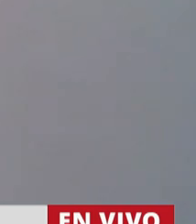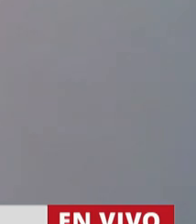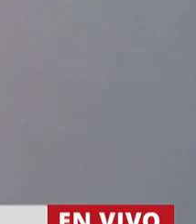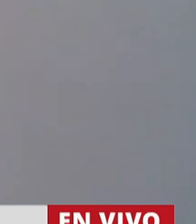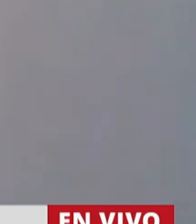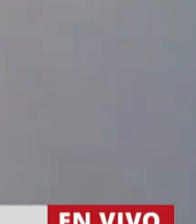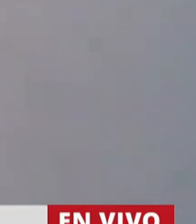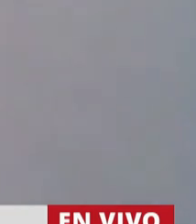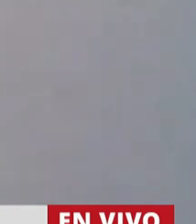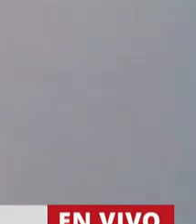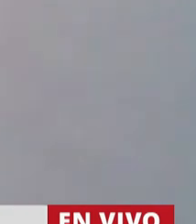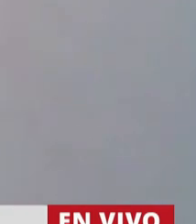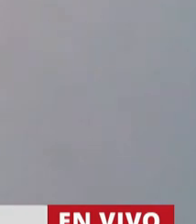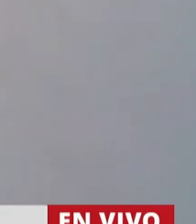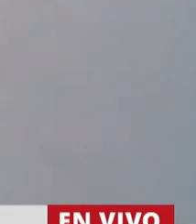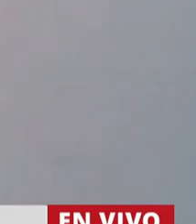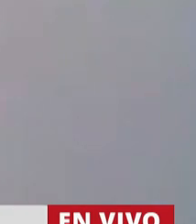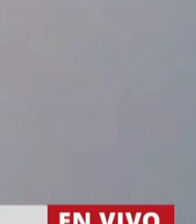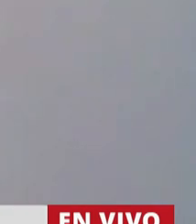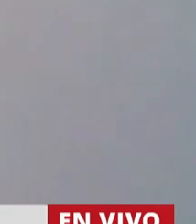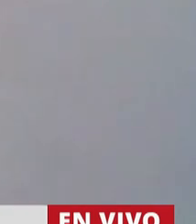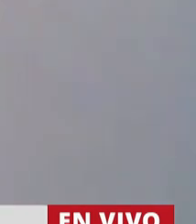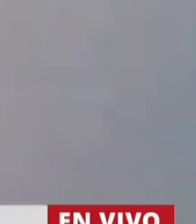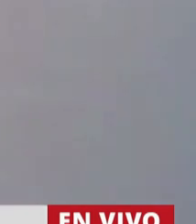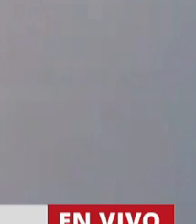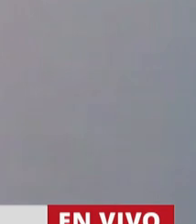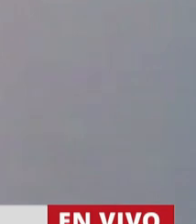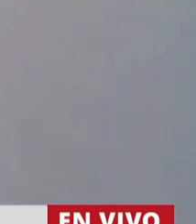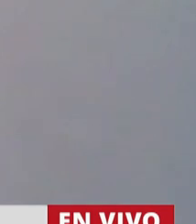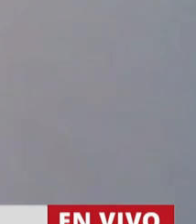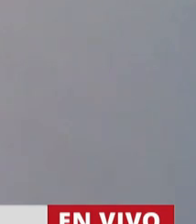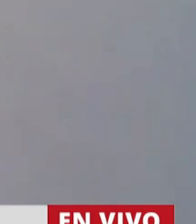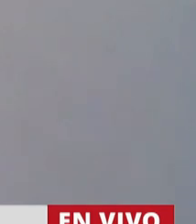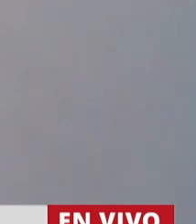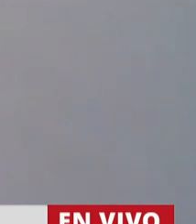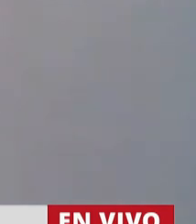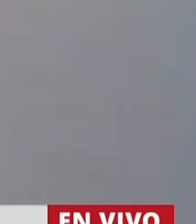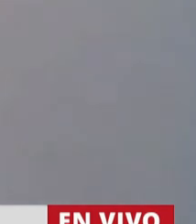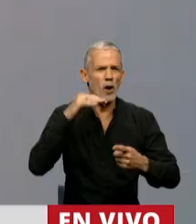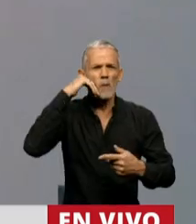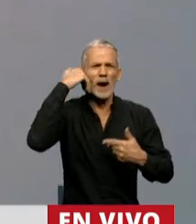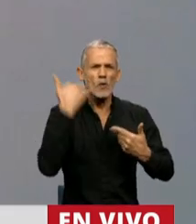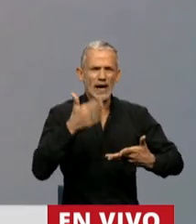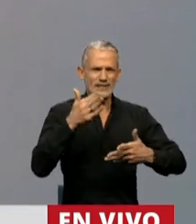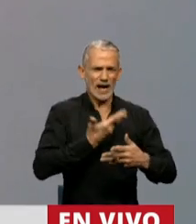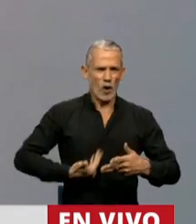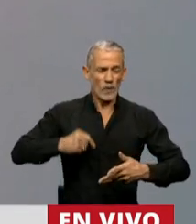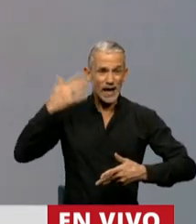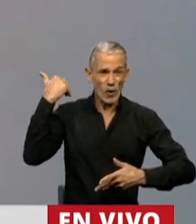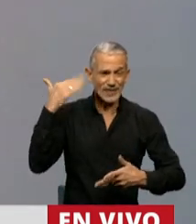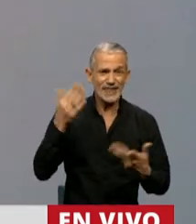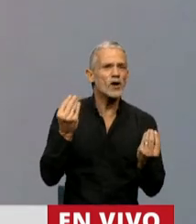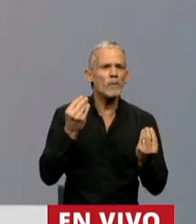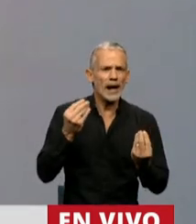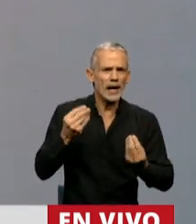sustentable durante el gobierno anterior precisamente no tuvieron reparos No tuvieron vergüenza en tratar de